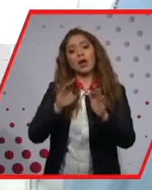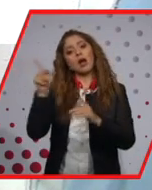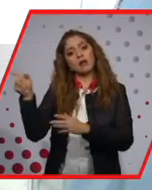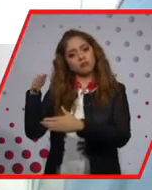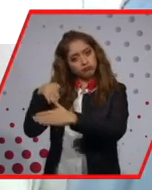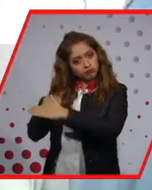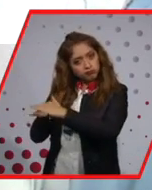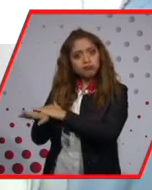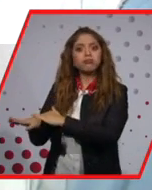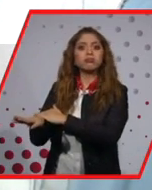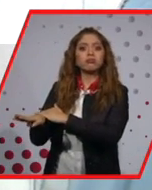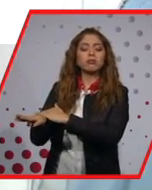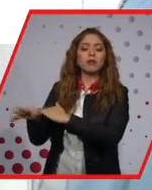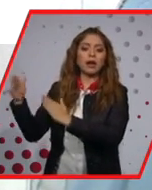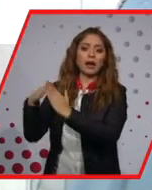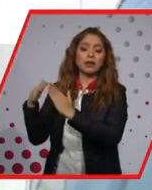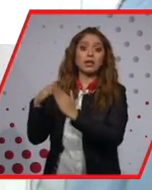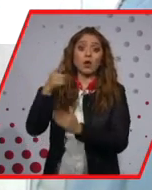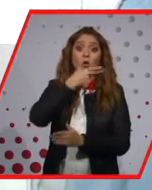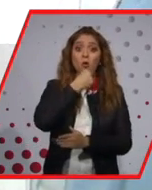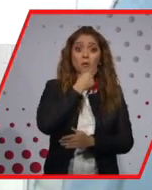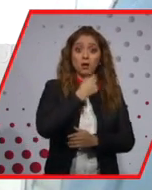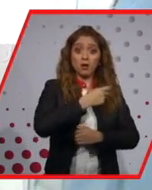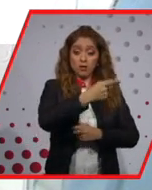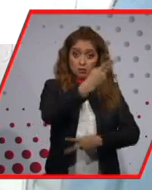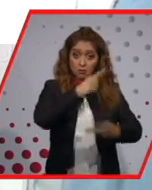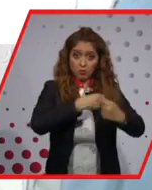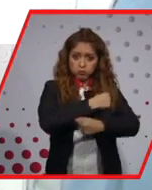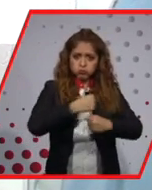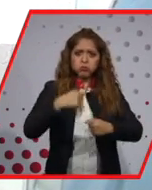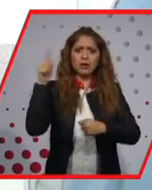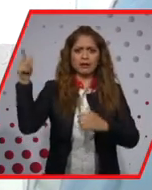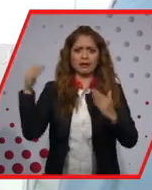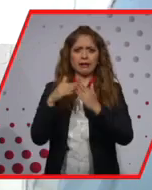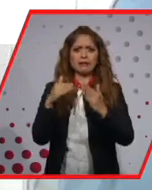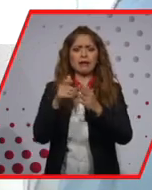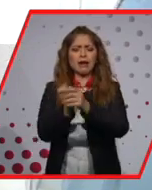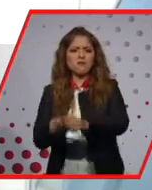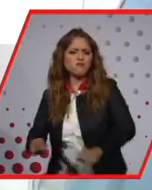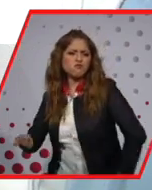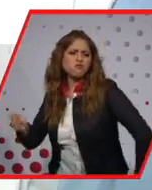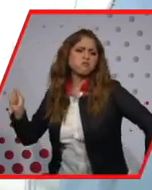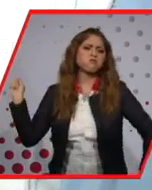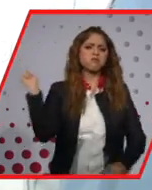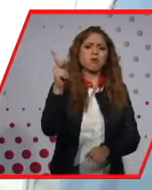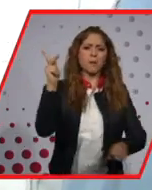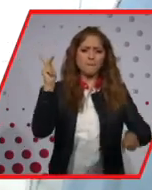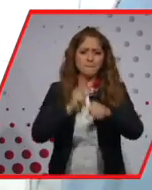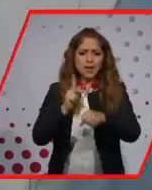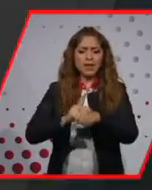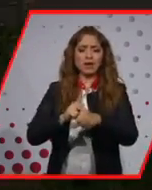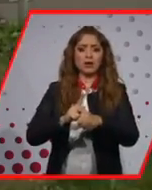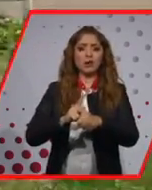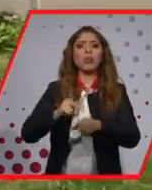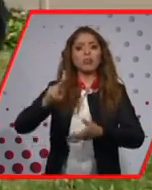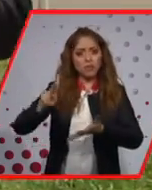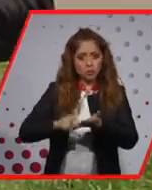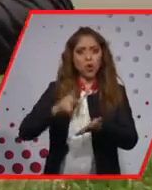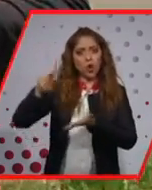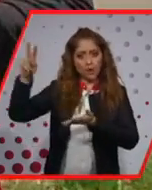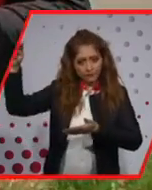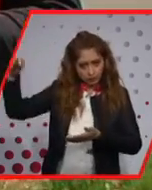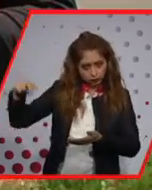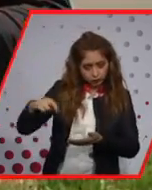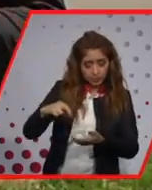el mismo gordo regresa a la casa y empieza a apedrear. Empieza a aventar piedras y todo. Vuelven a bajar otra vez. Explican que